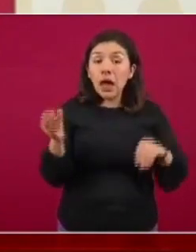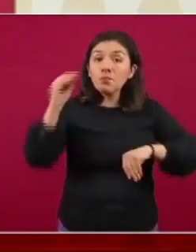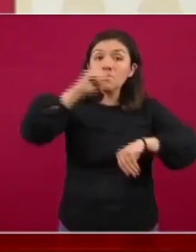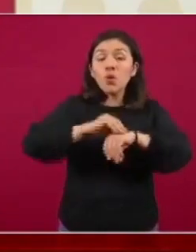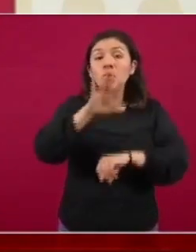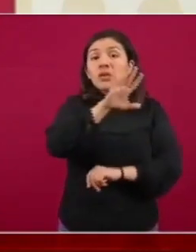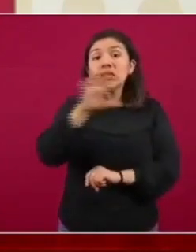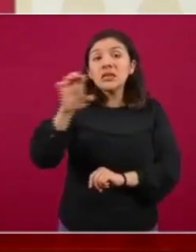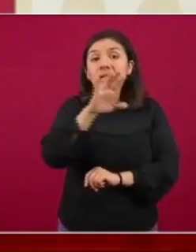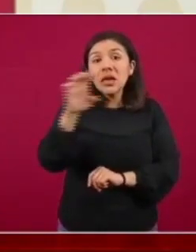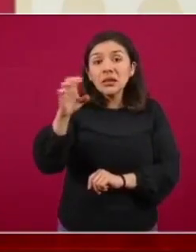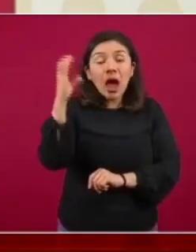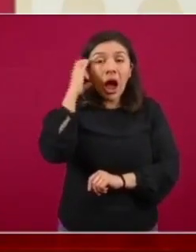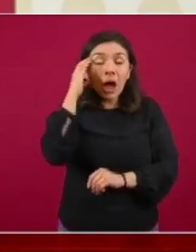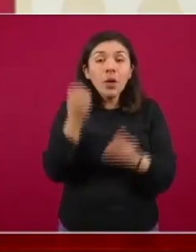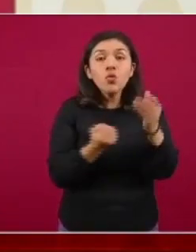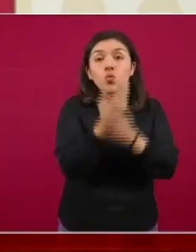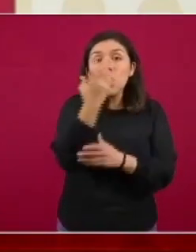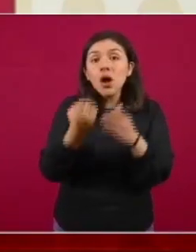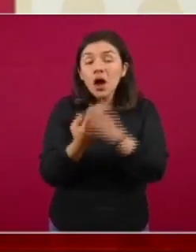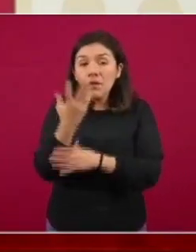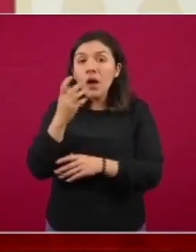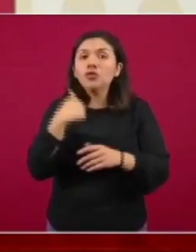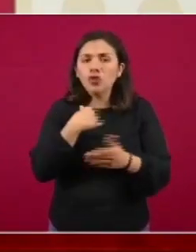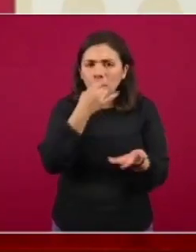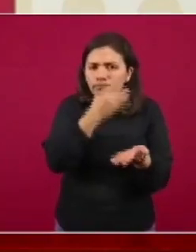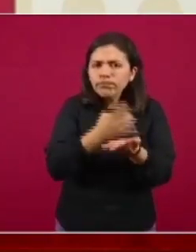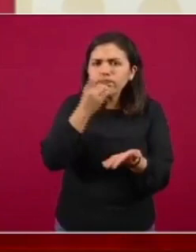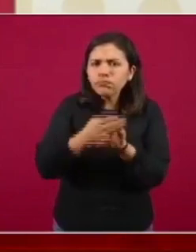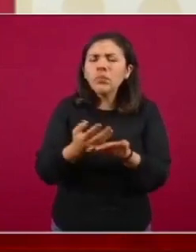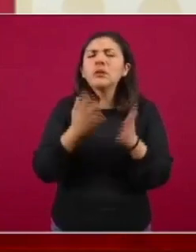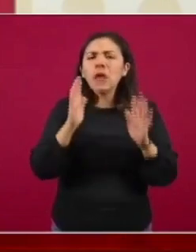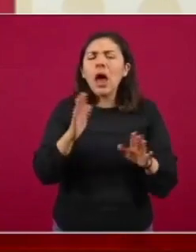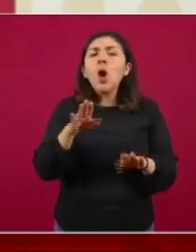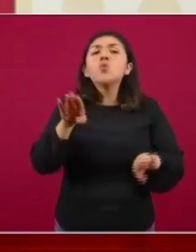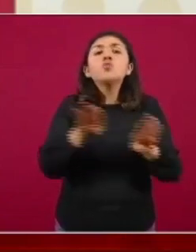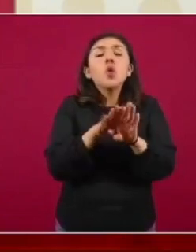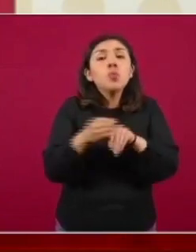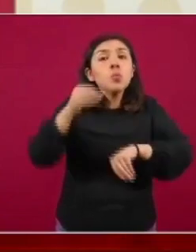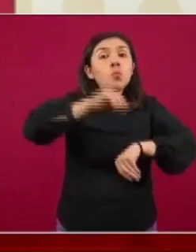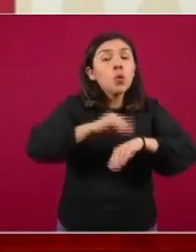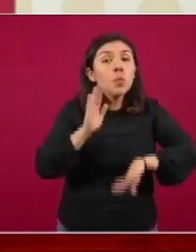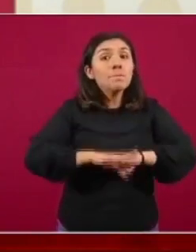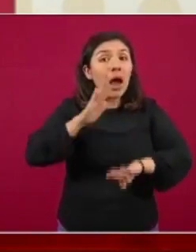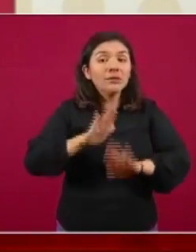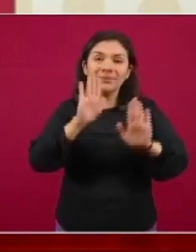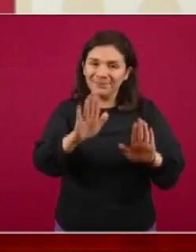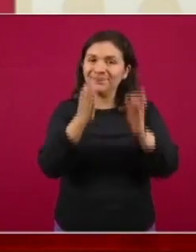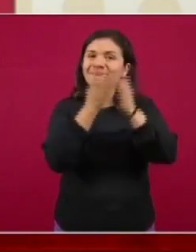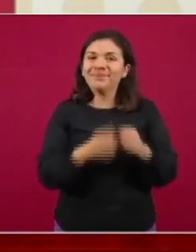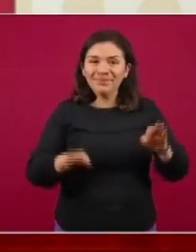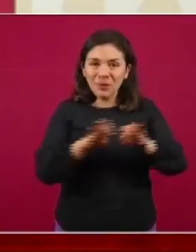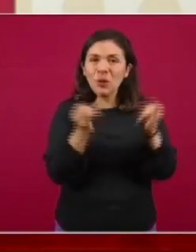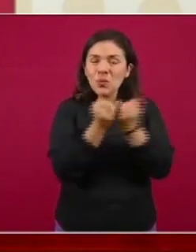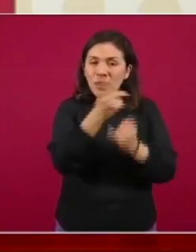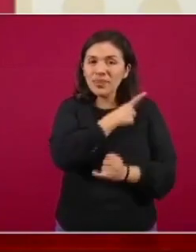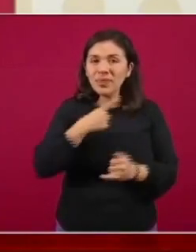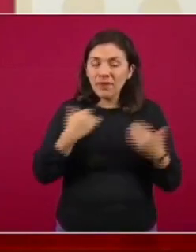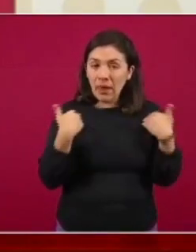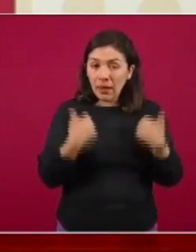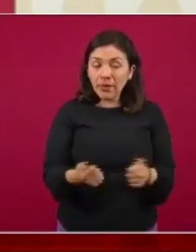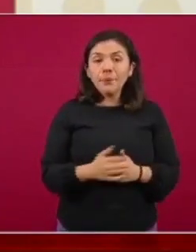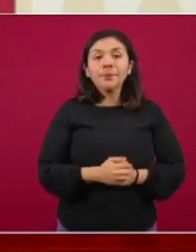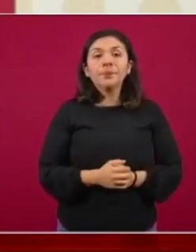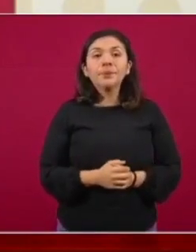500 camas nuevas, pero estamos identificando muchas. Ahora, ¿cómo se están incrementando? También es importante entender, ¿no? Una parte